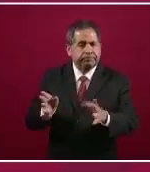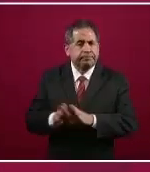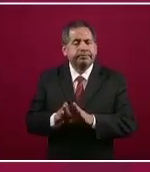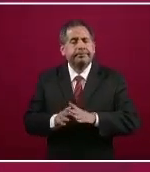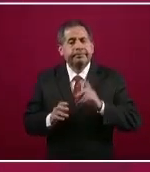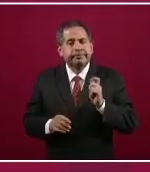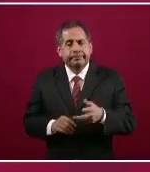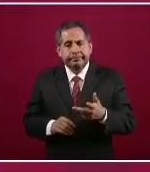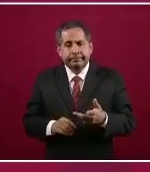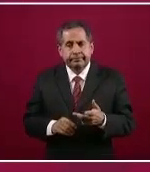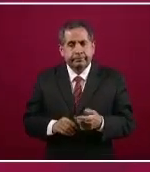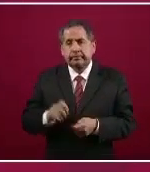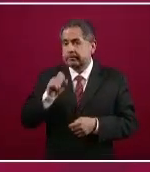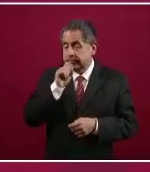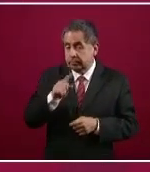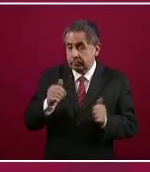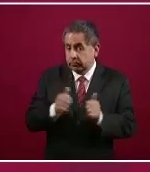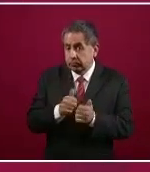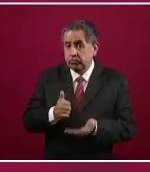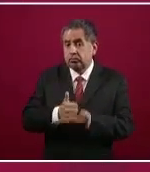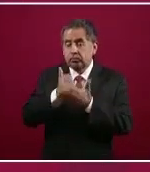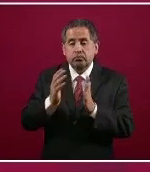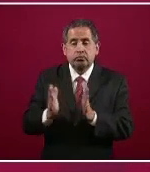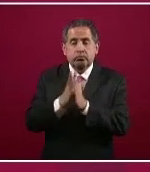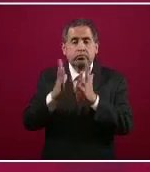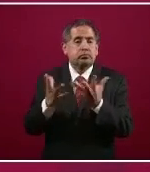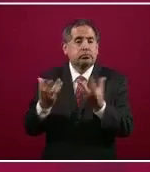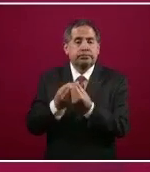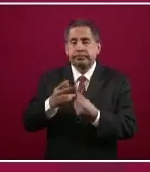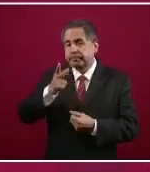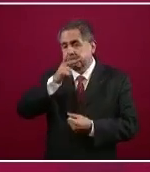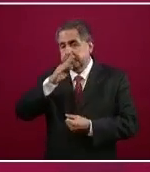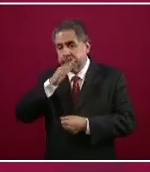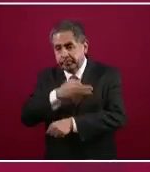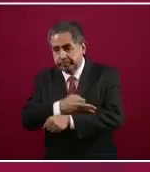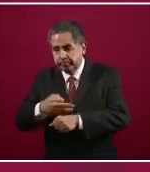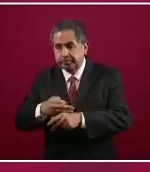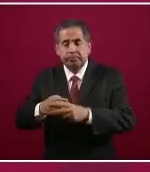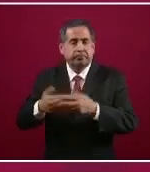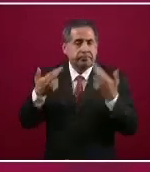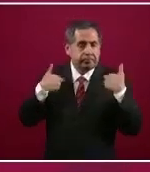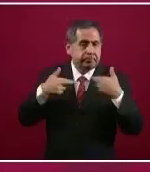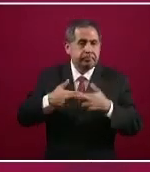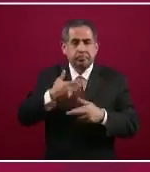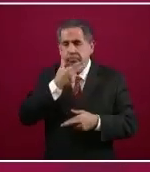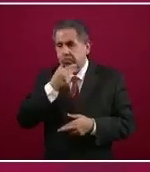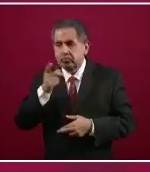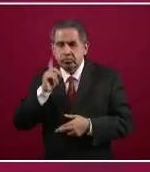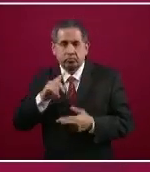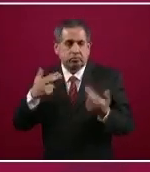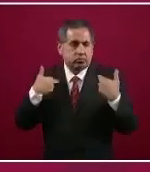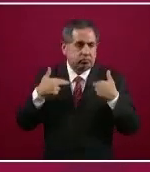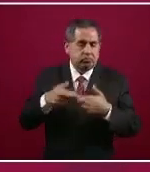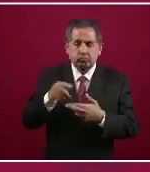haciéndolo también con la participación de padres de familia, maestras, maestros,